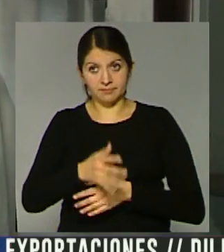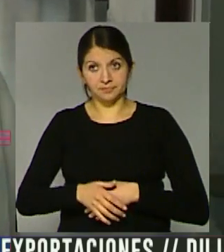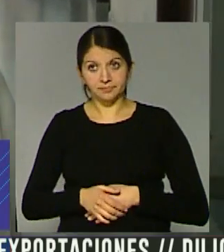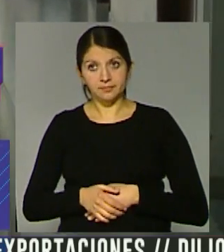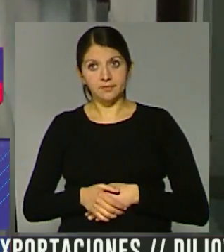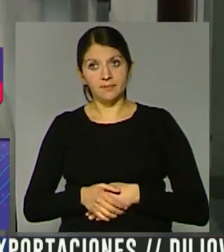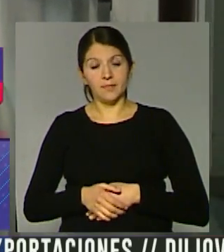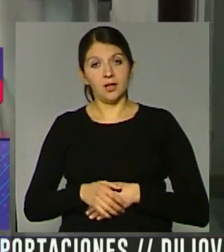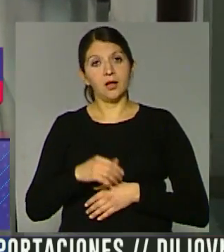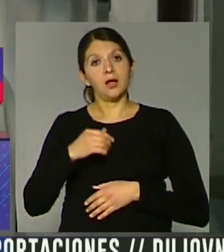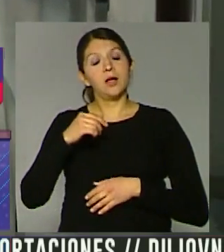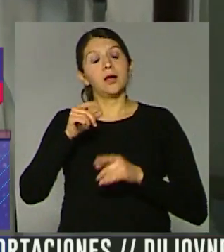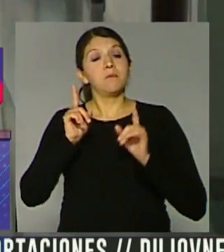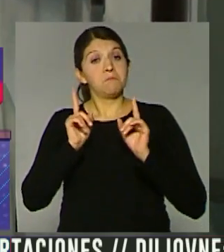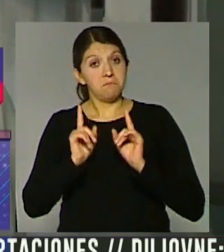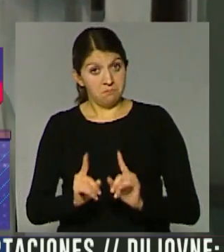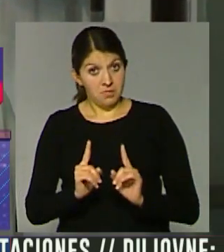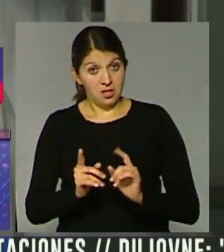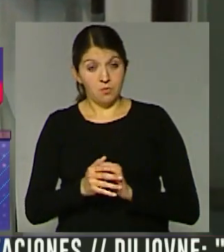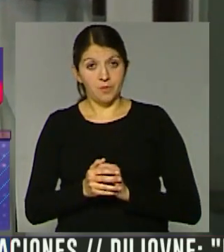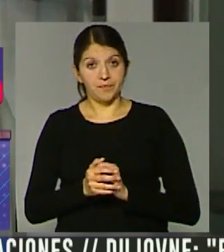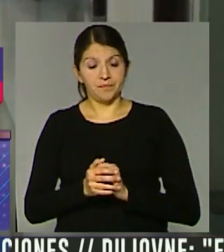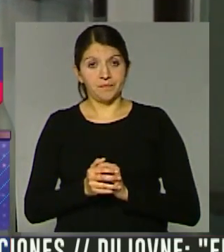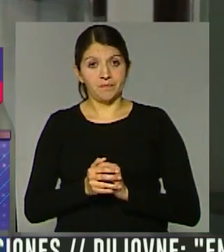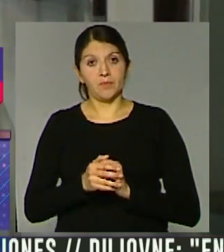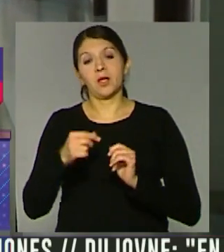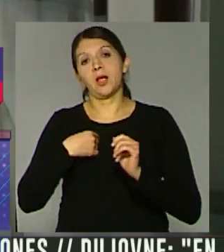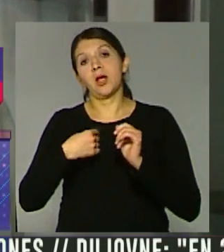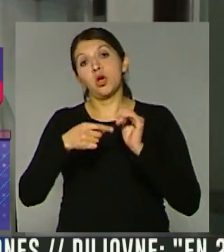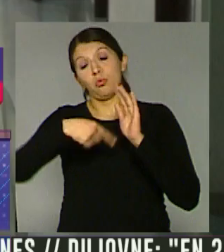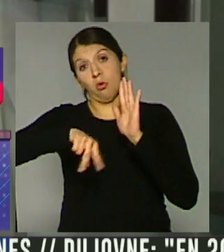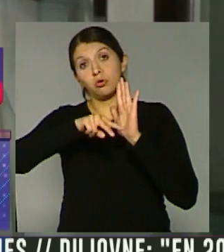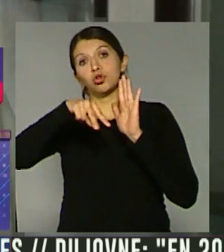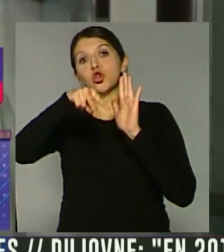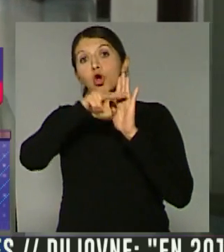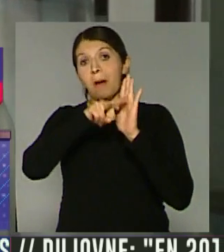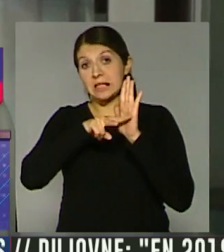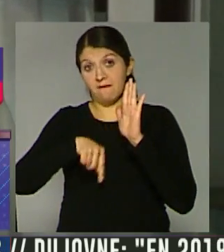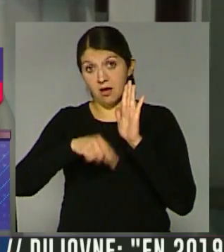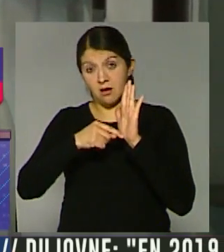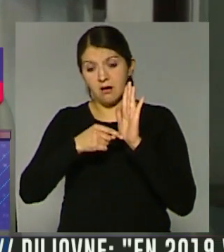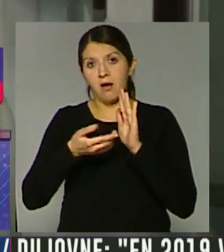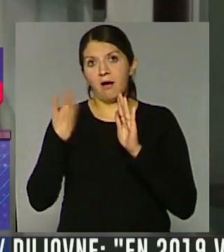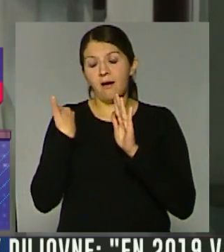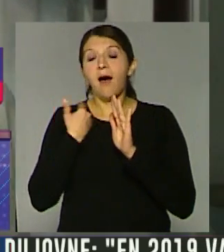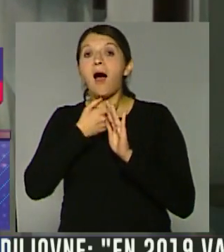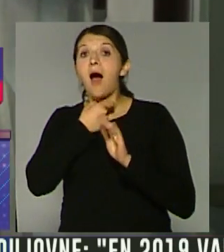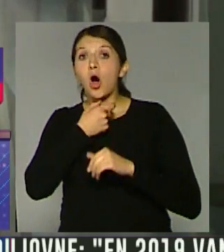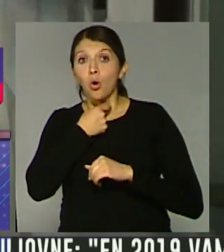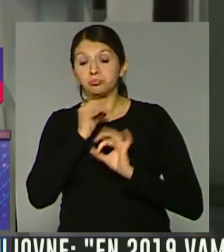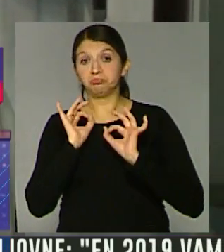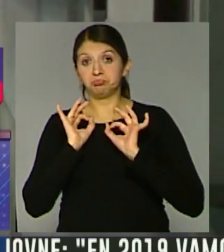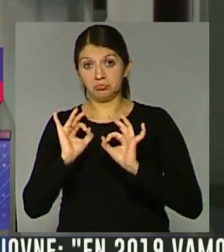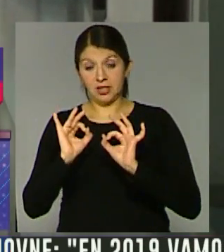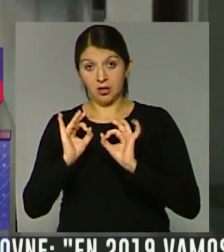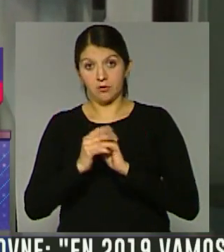Como está planteado en la normativa que hemos ido sacando, ahora para fines de agosto tenía que estar la postulación